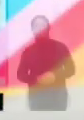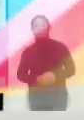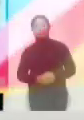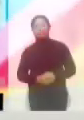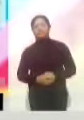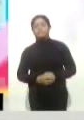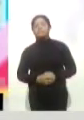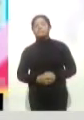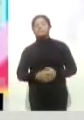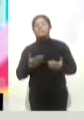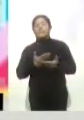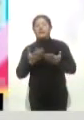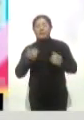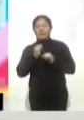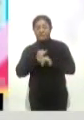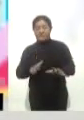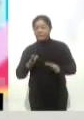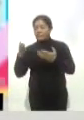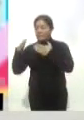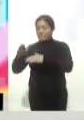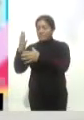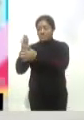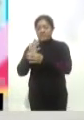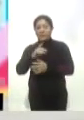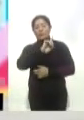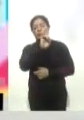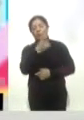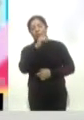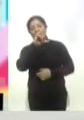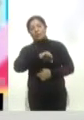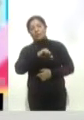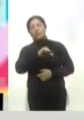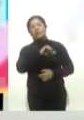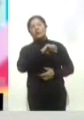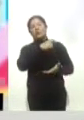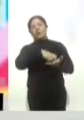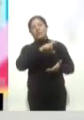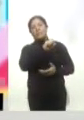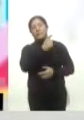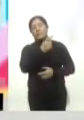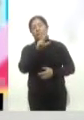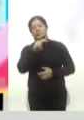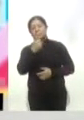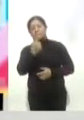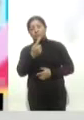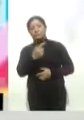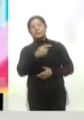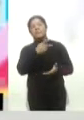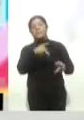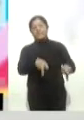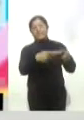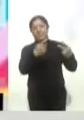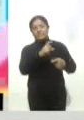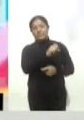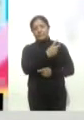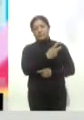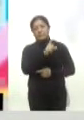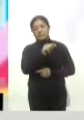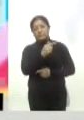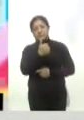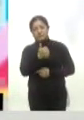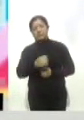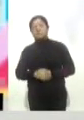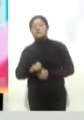Vamos con la información del mercado cambiario. dólar cierra esta tarde a la compra en 21 pesos con 81 centavos, a la venta en 22 con 76